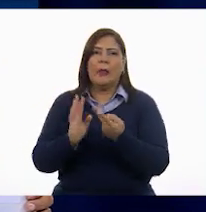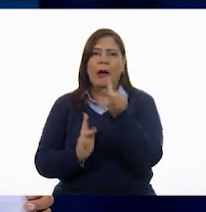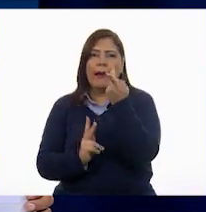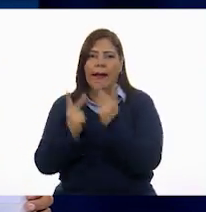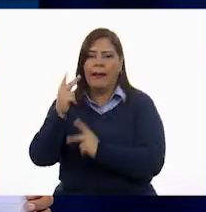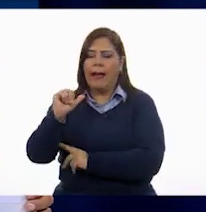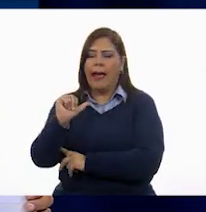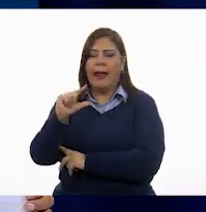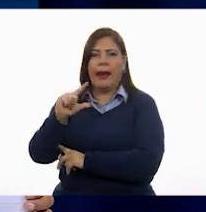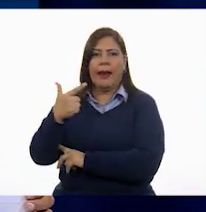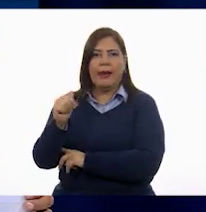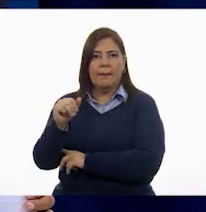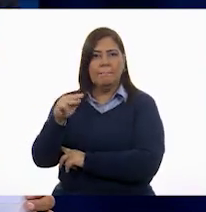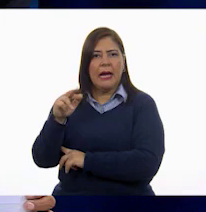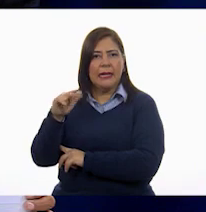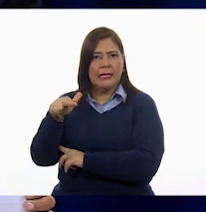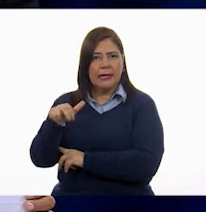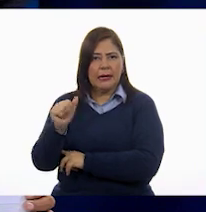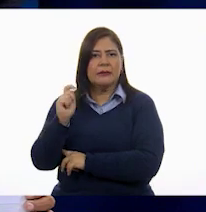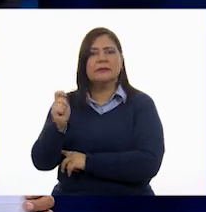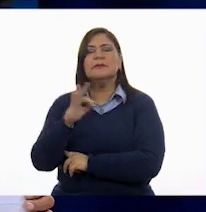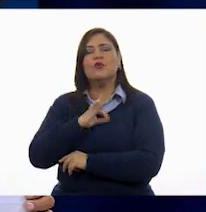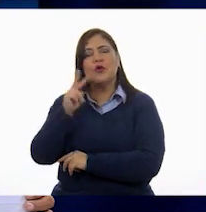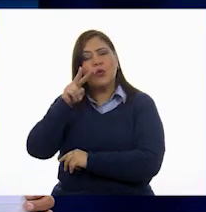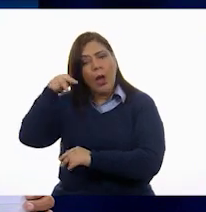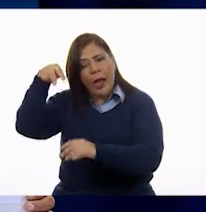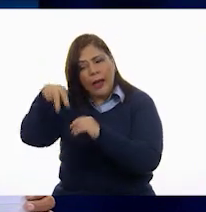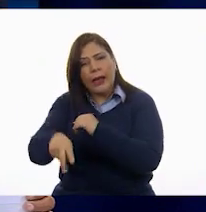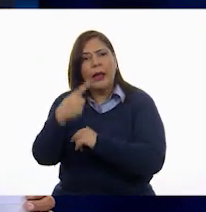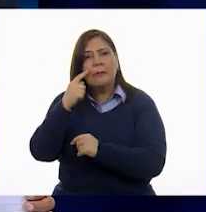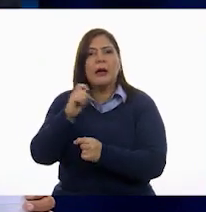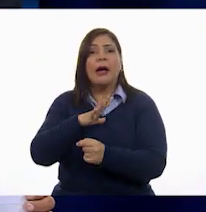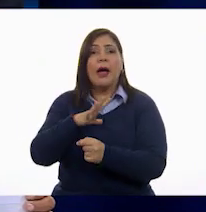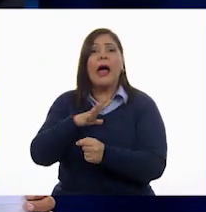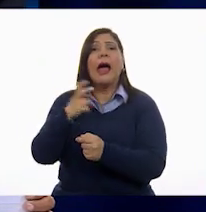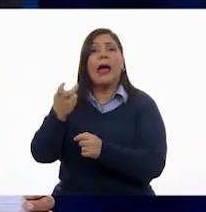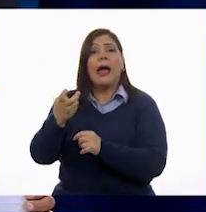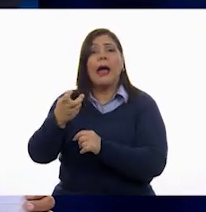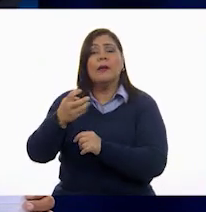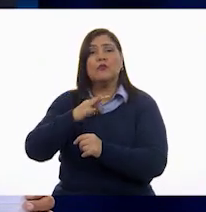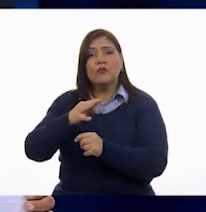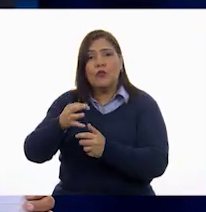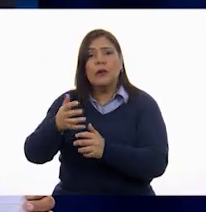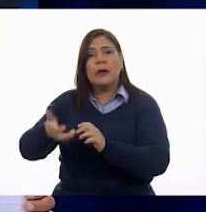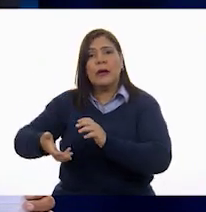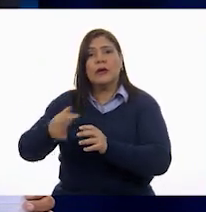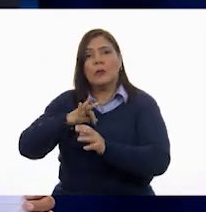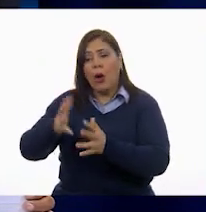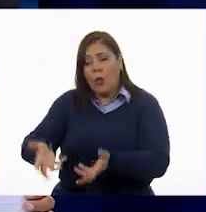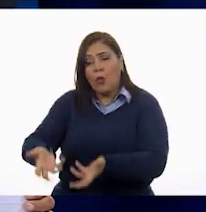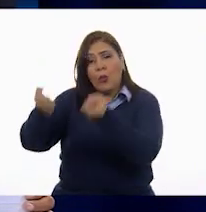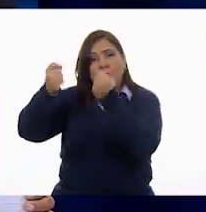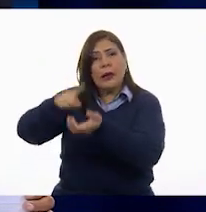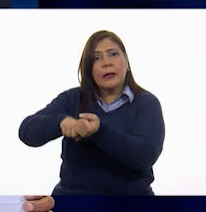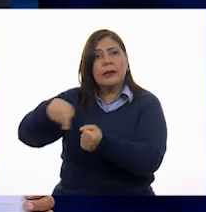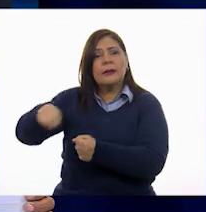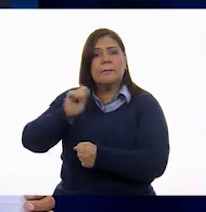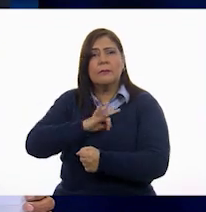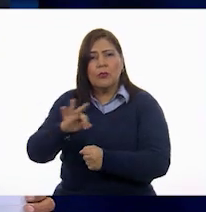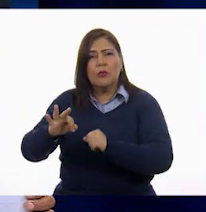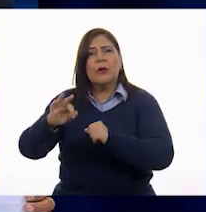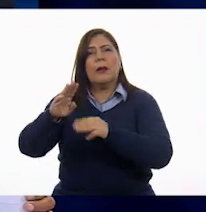marinas, pero que se encuentran en los mares, que es de ahí donde se extraen. Más del 90% de los